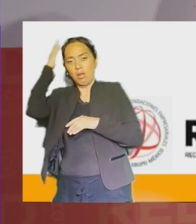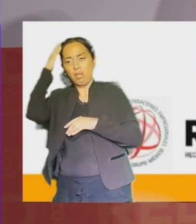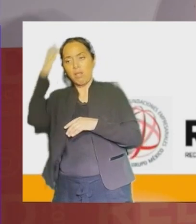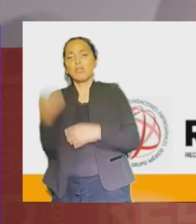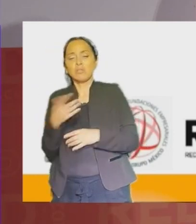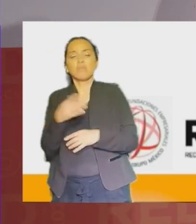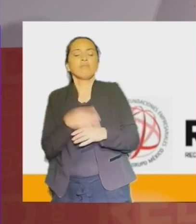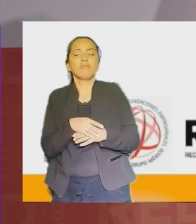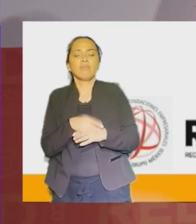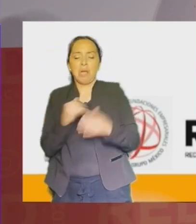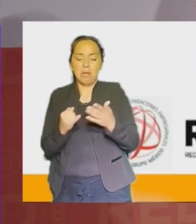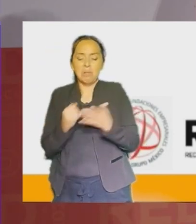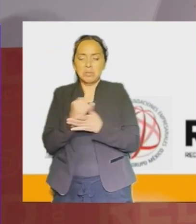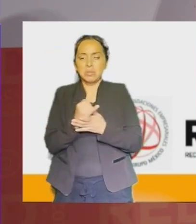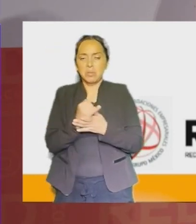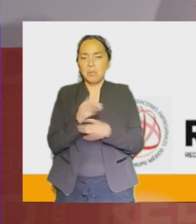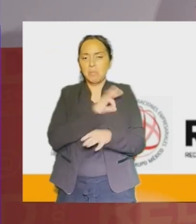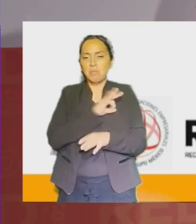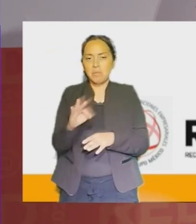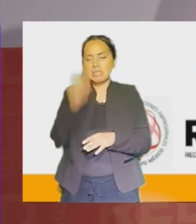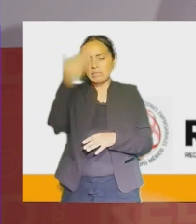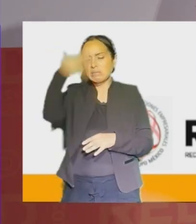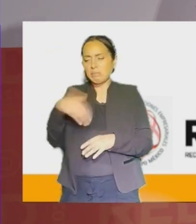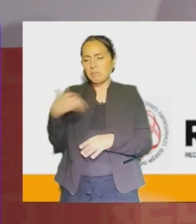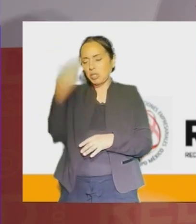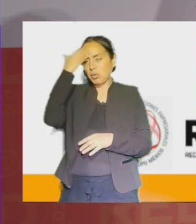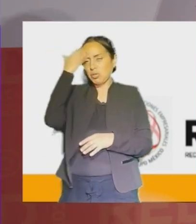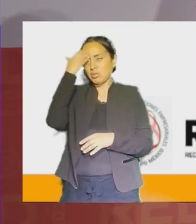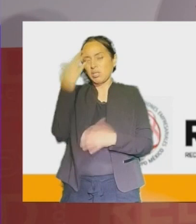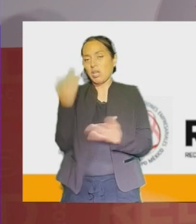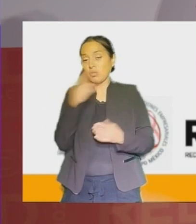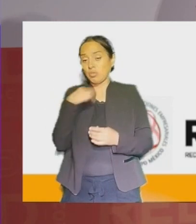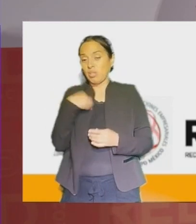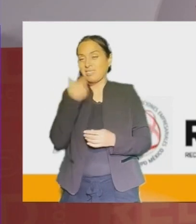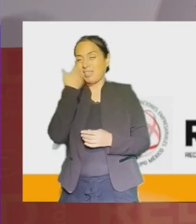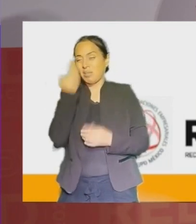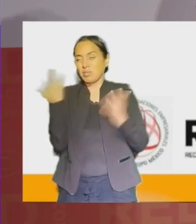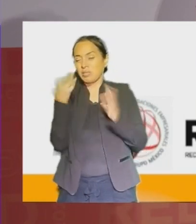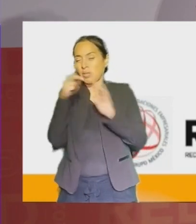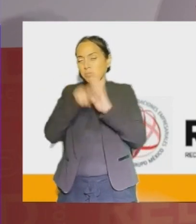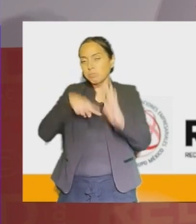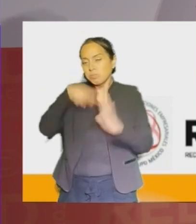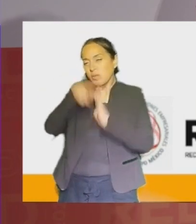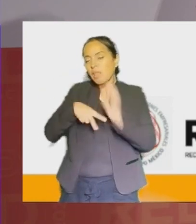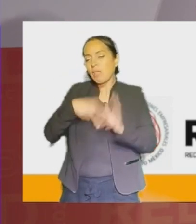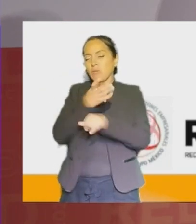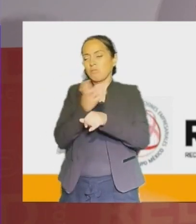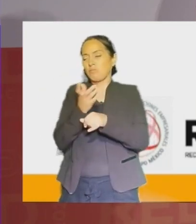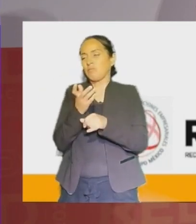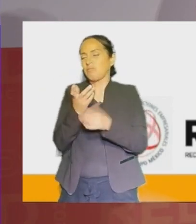ello. Lo que queremos es que podamos producir un documental, que podamos también